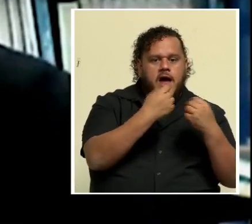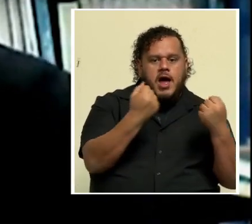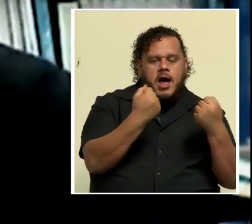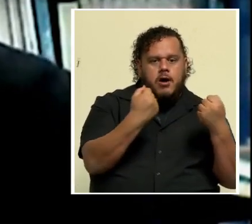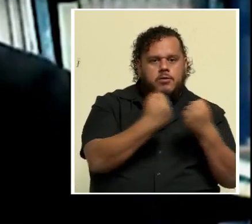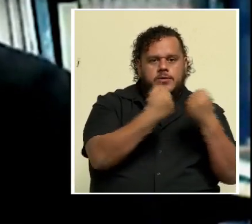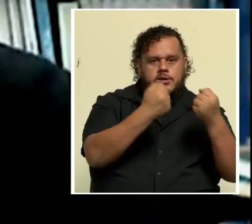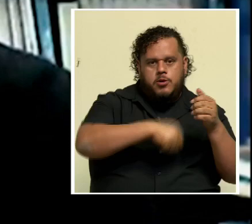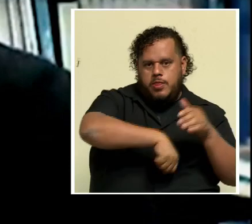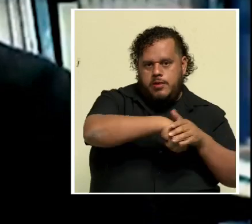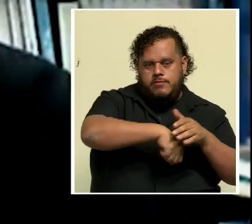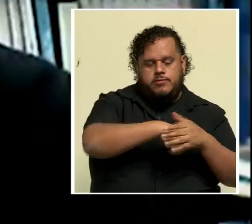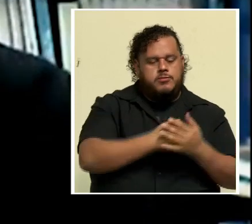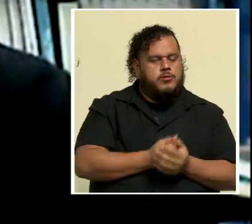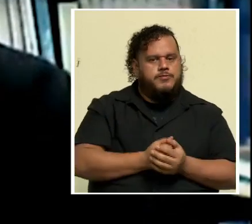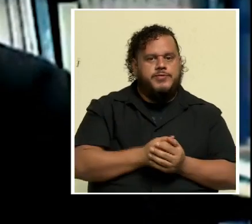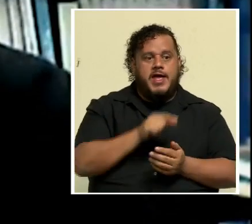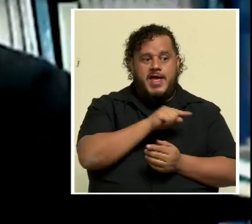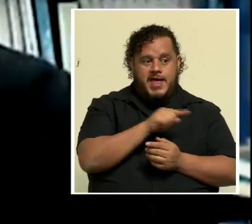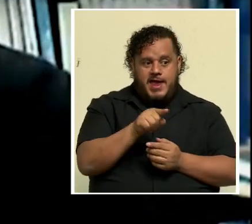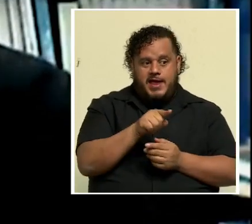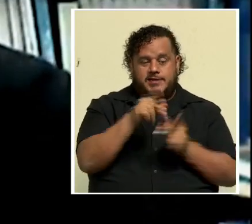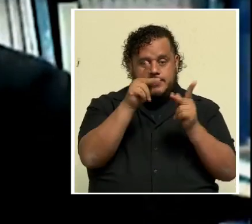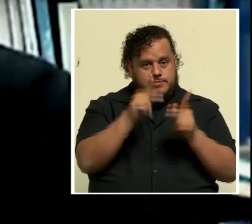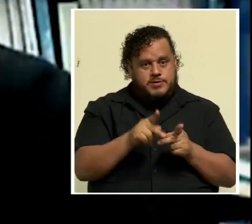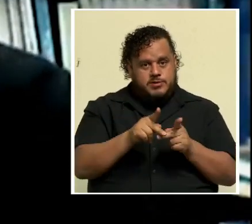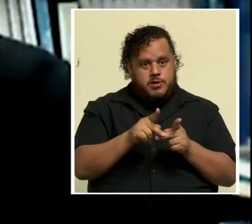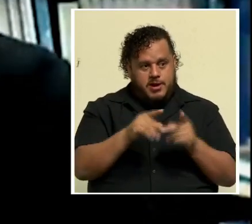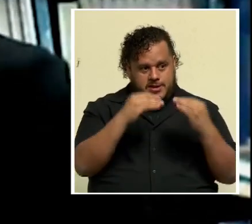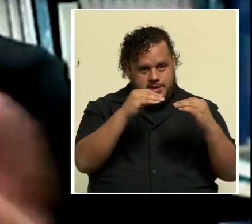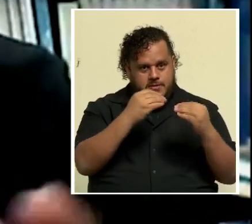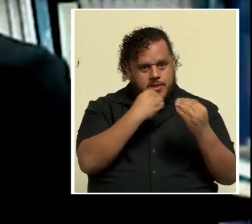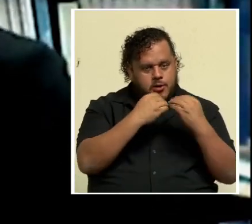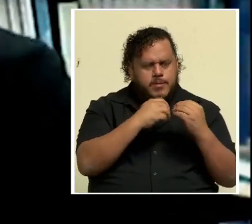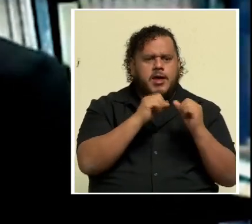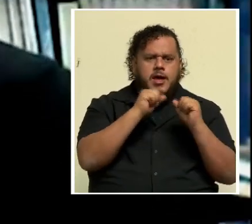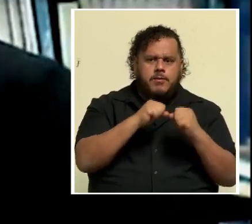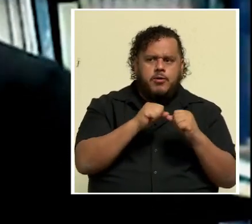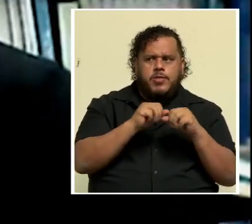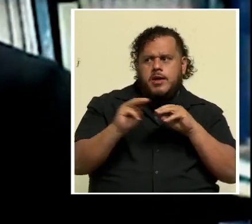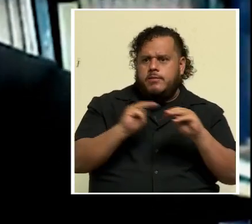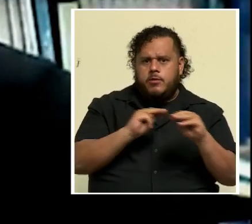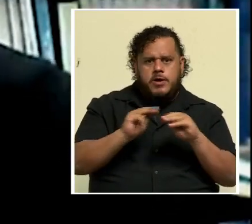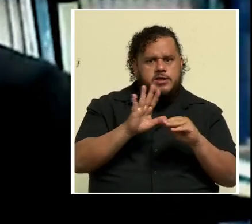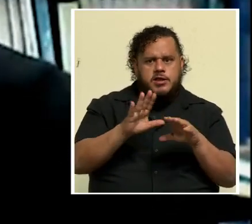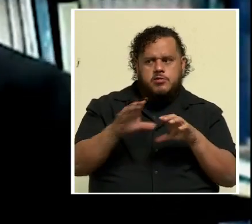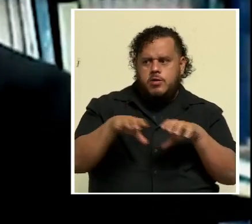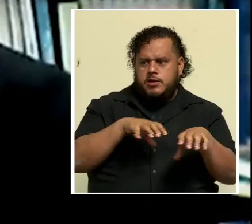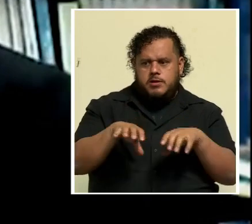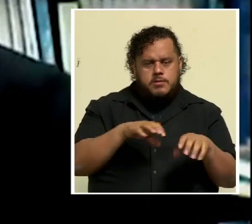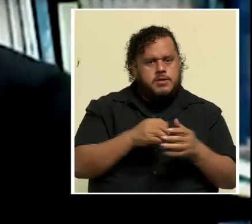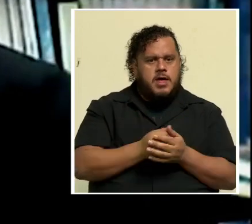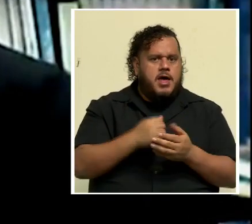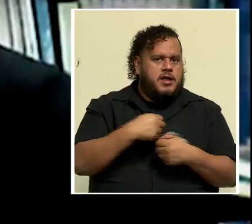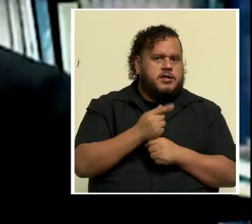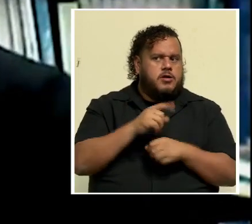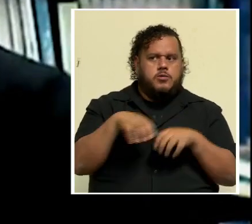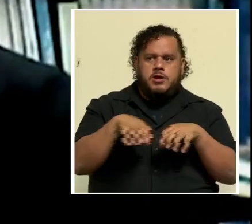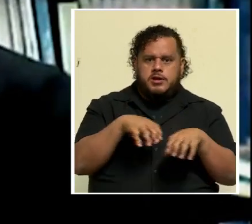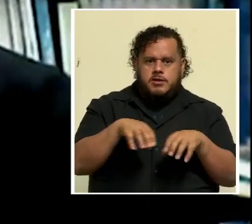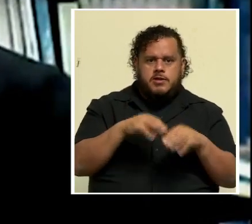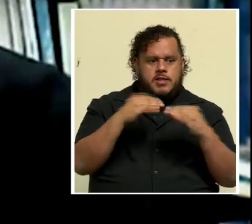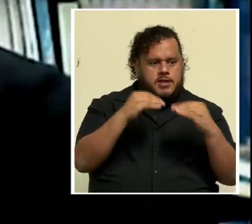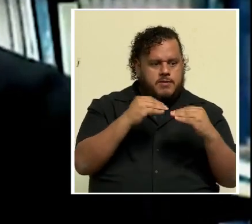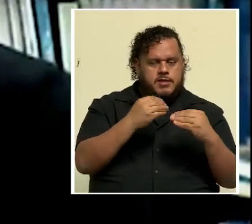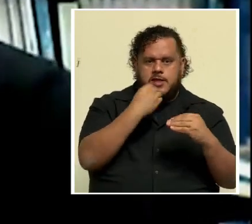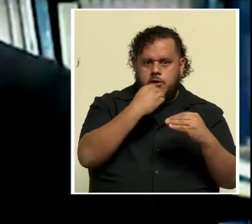fútbol. Esas personas podían inclusive moverse su actividad, ¿verdad? Realizaban actividades de venta de comidas en un